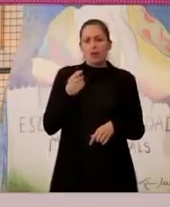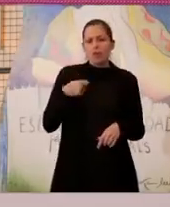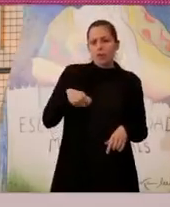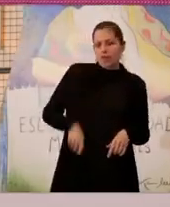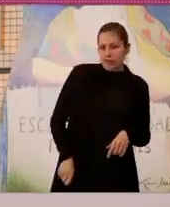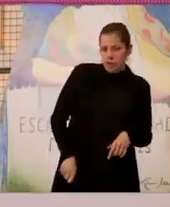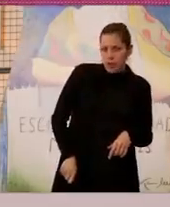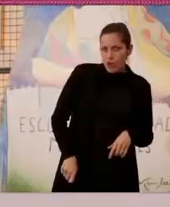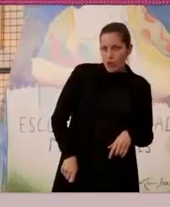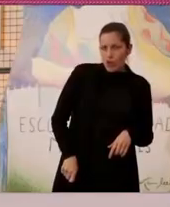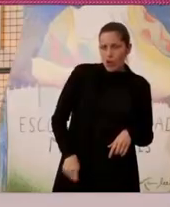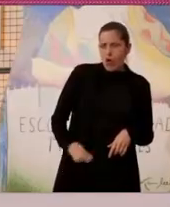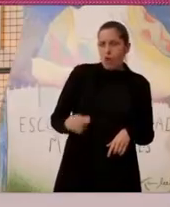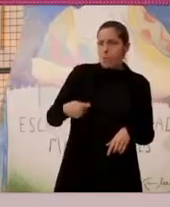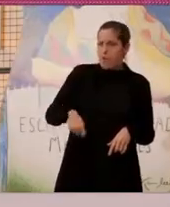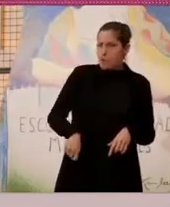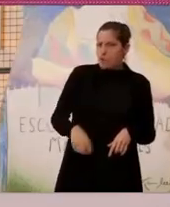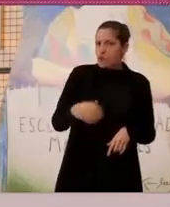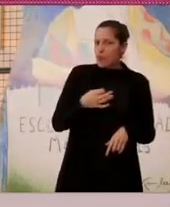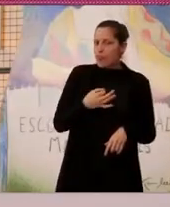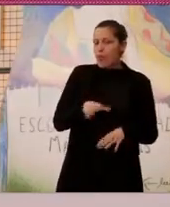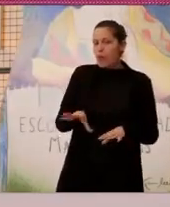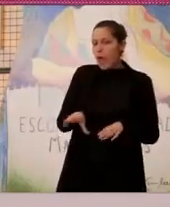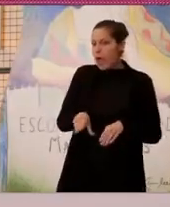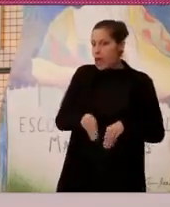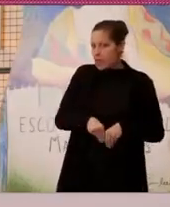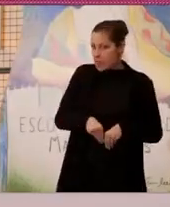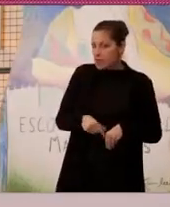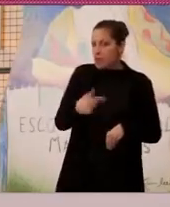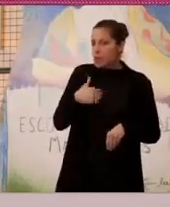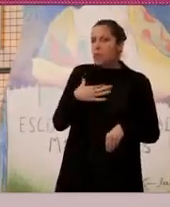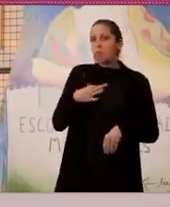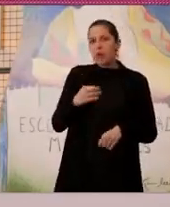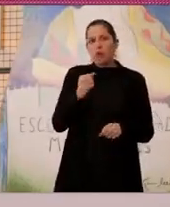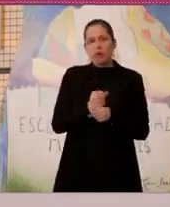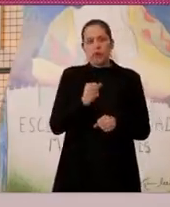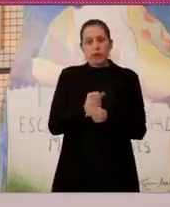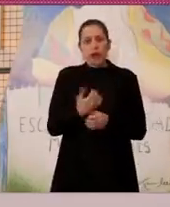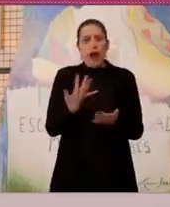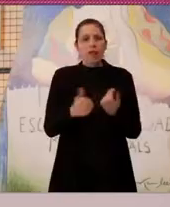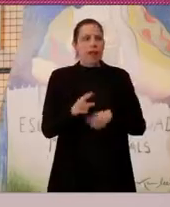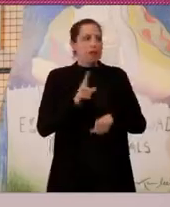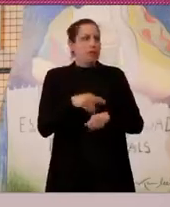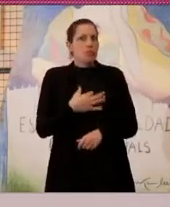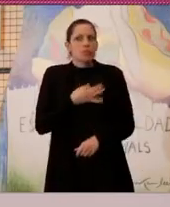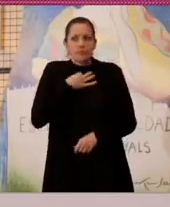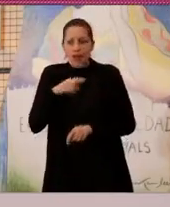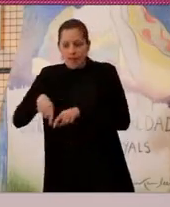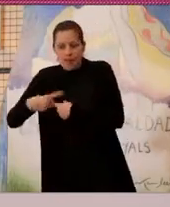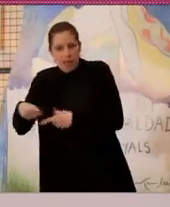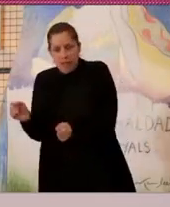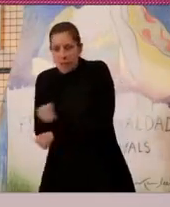y aquí a la profesión me acepte y que pueda yo trabajar pues no me da la vida como para tener una familia